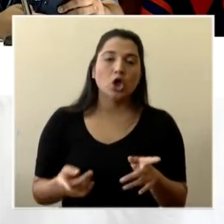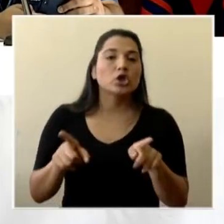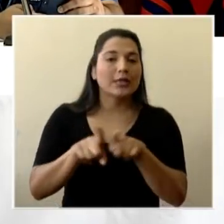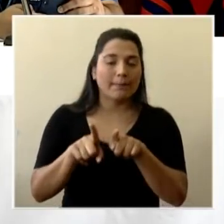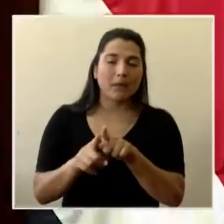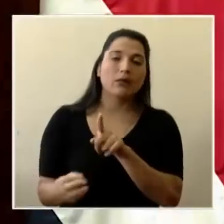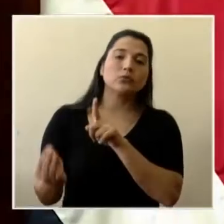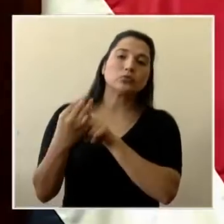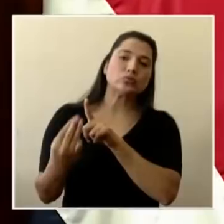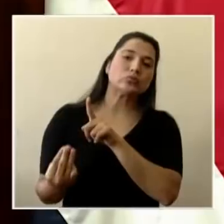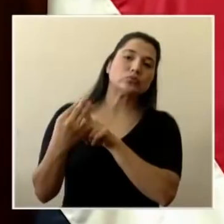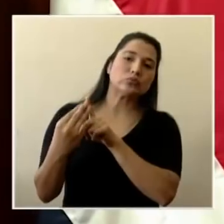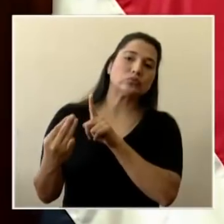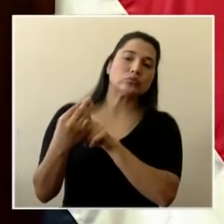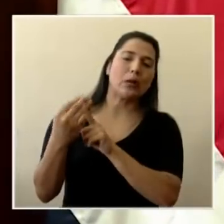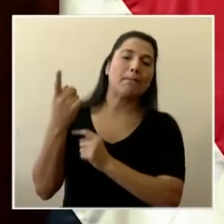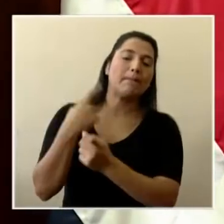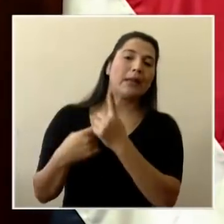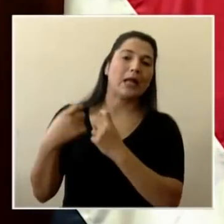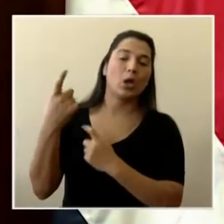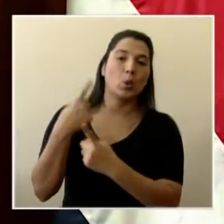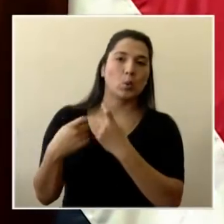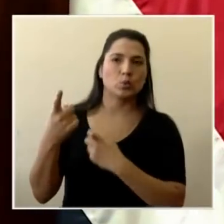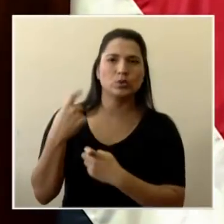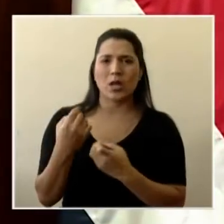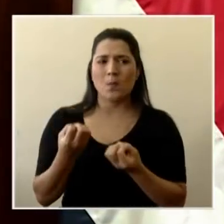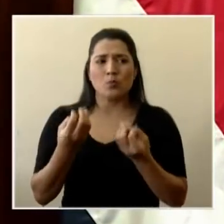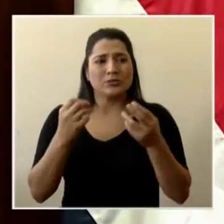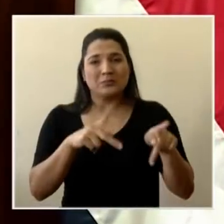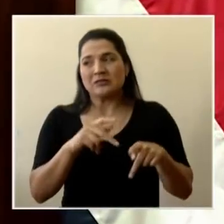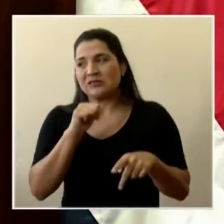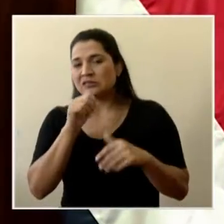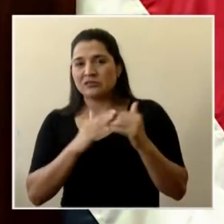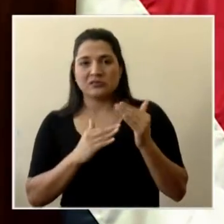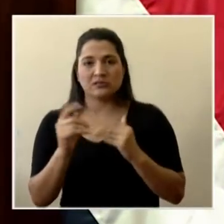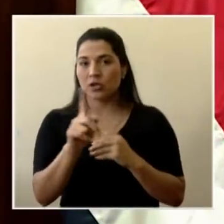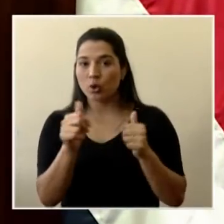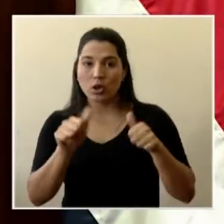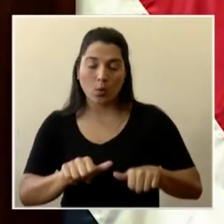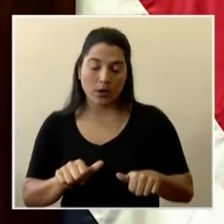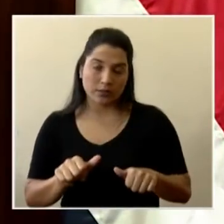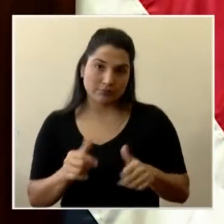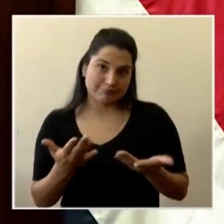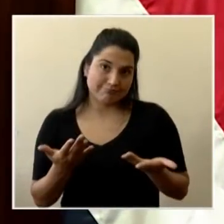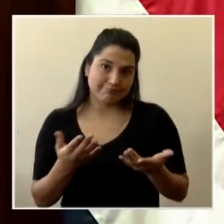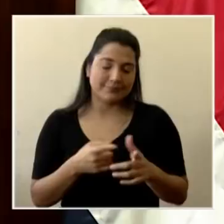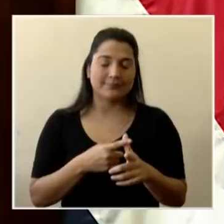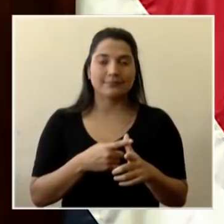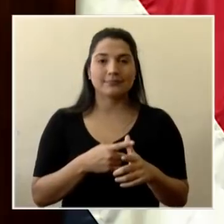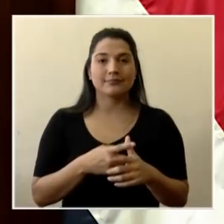múltiples consultas por incomodidades individuales. Tendríamos que recurrir a, por